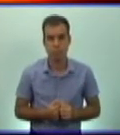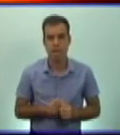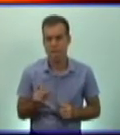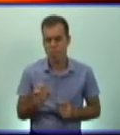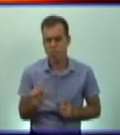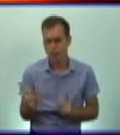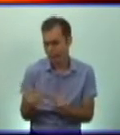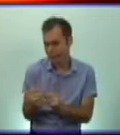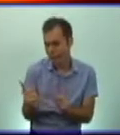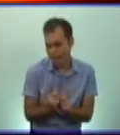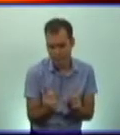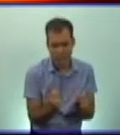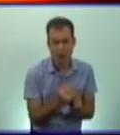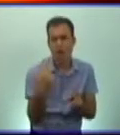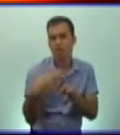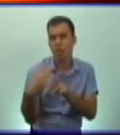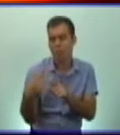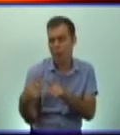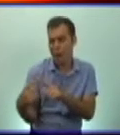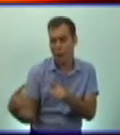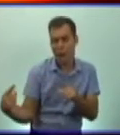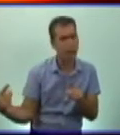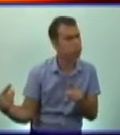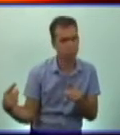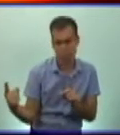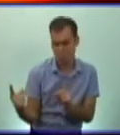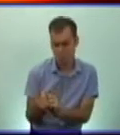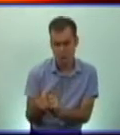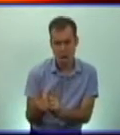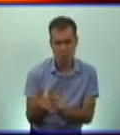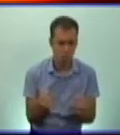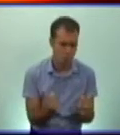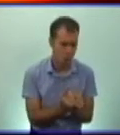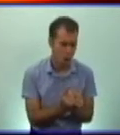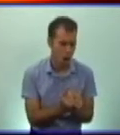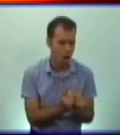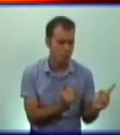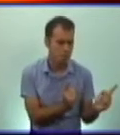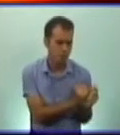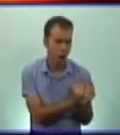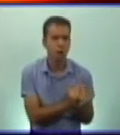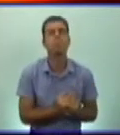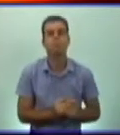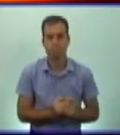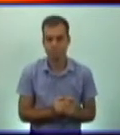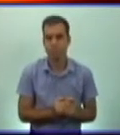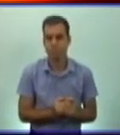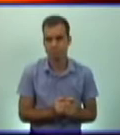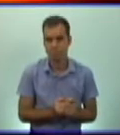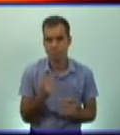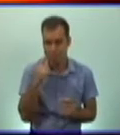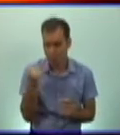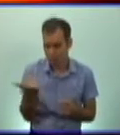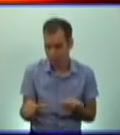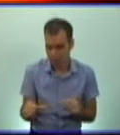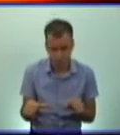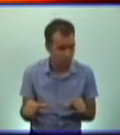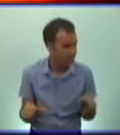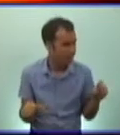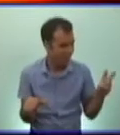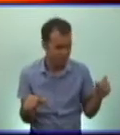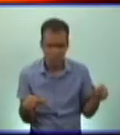abreviada, convencional, y donde representamos todas las sustancias que reaccionan, las que se producen, hacemos el ajuste